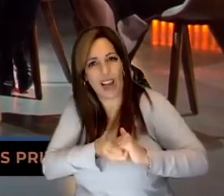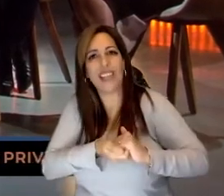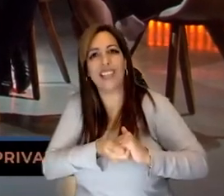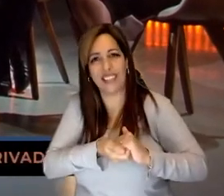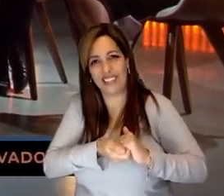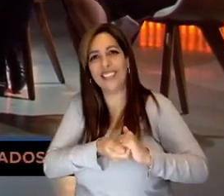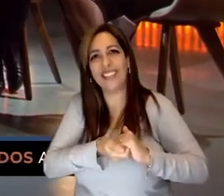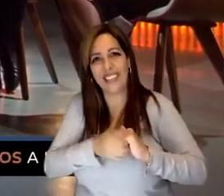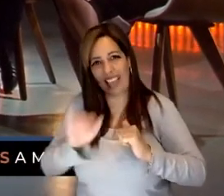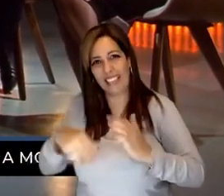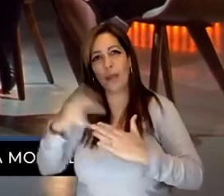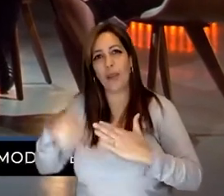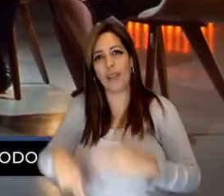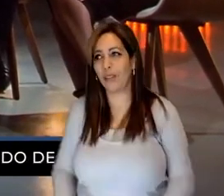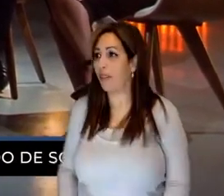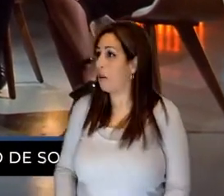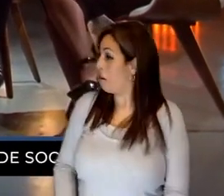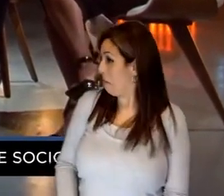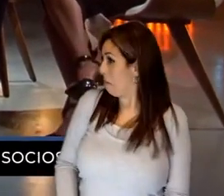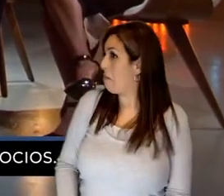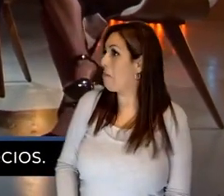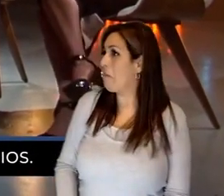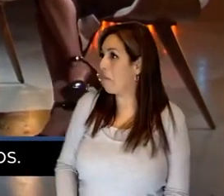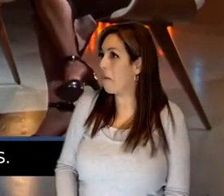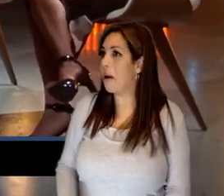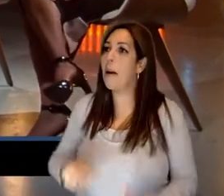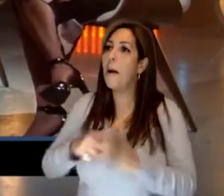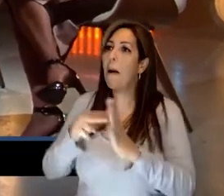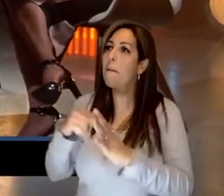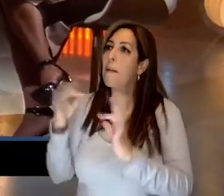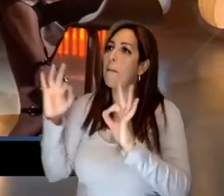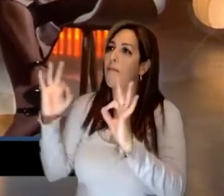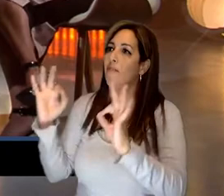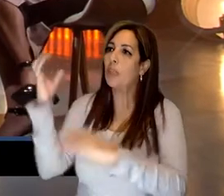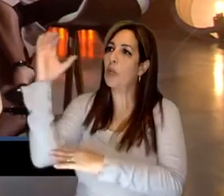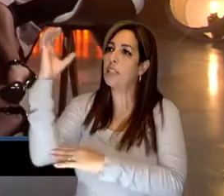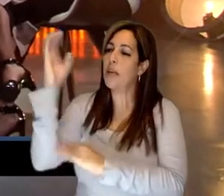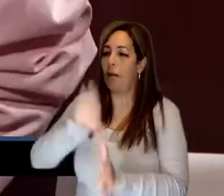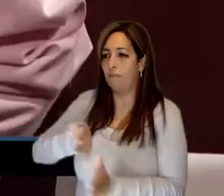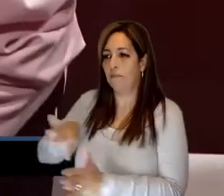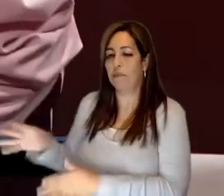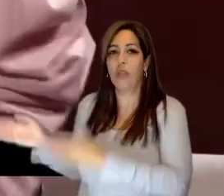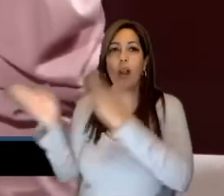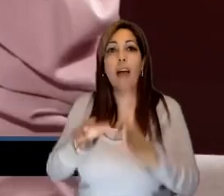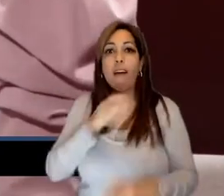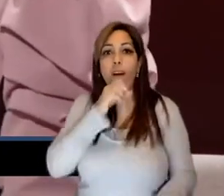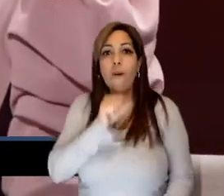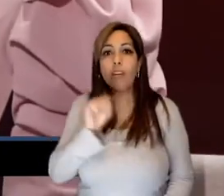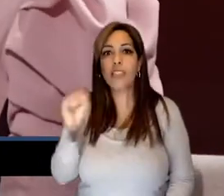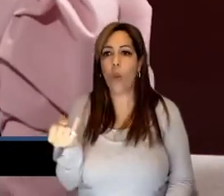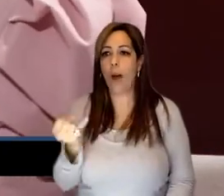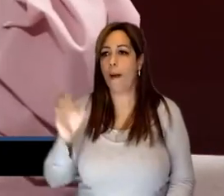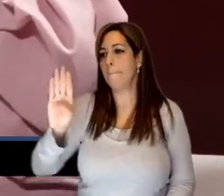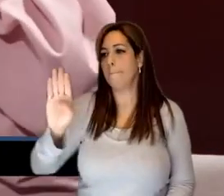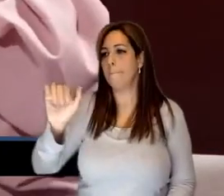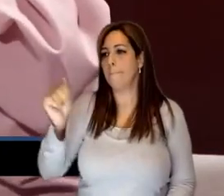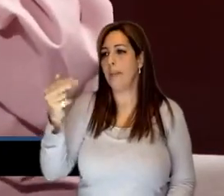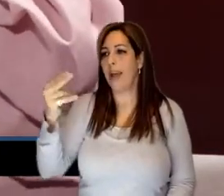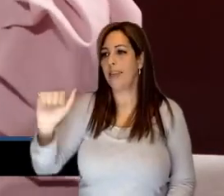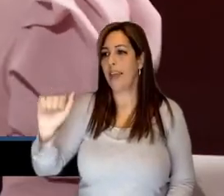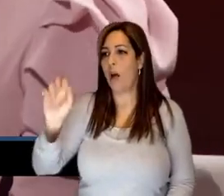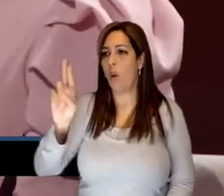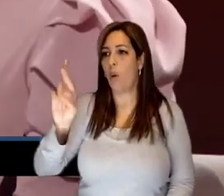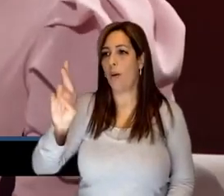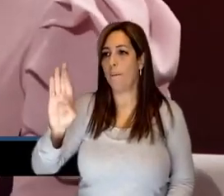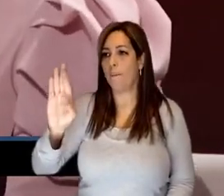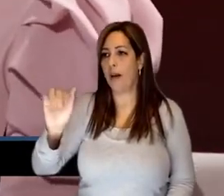partner en estos proyectos. Maravilloso. Así que de Ceiba, ahora nos movemos un momentito al viejo San Juan, Bahía Urbana.